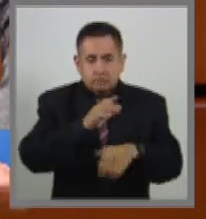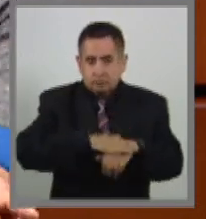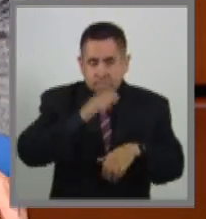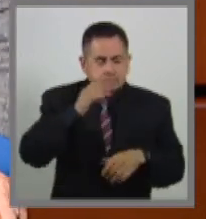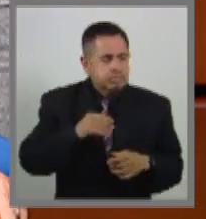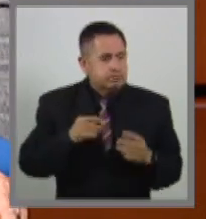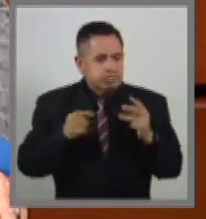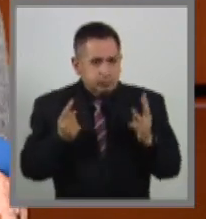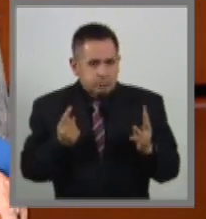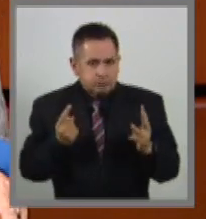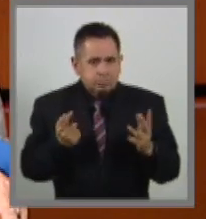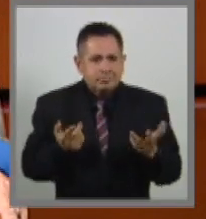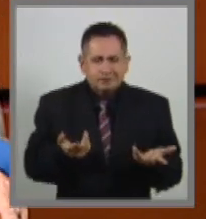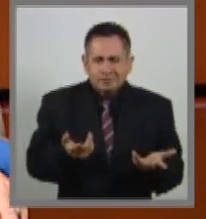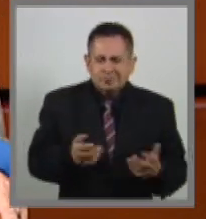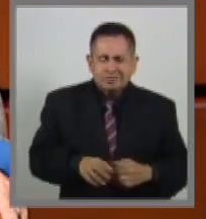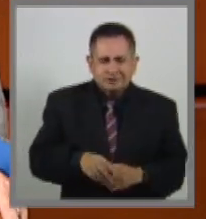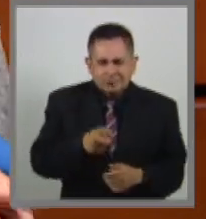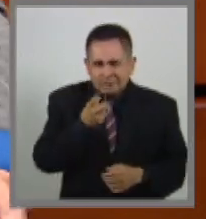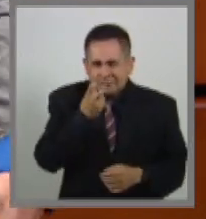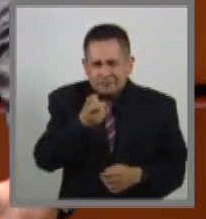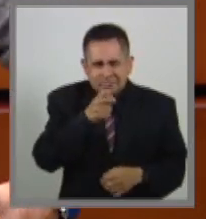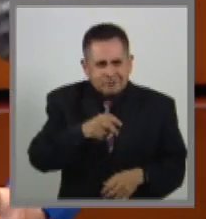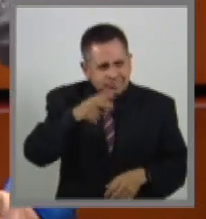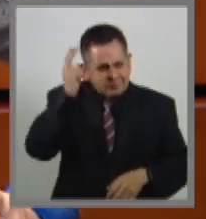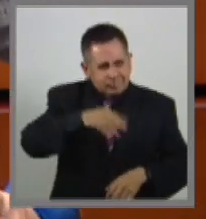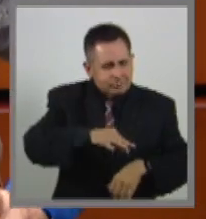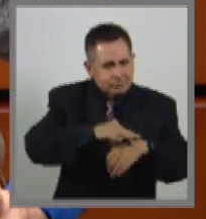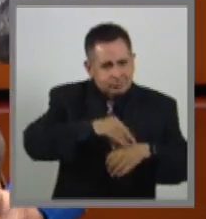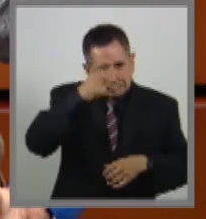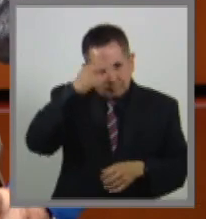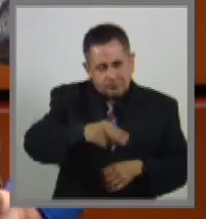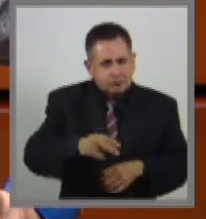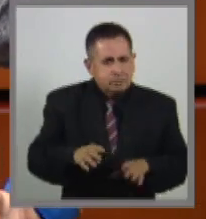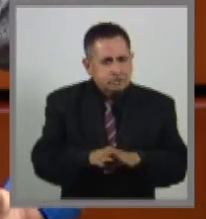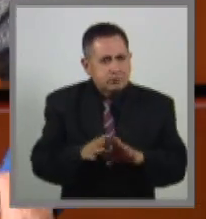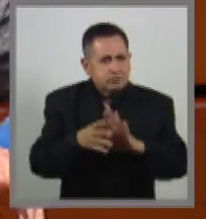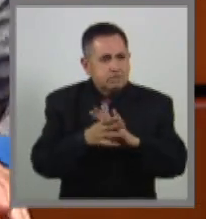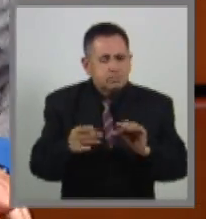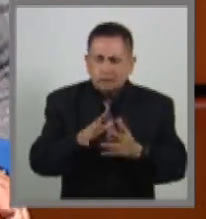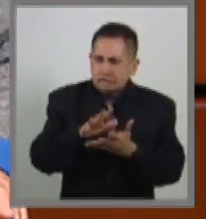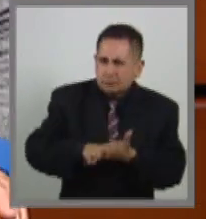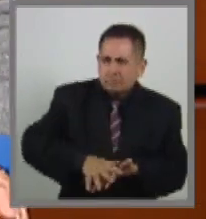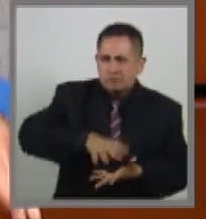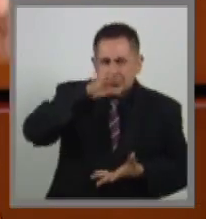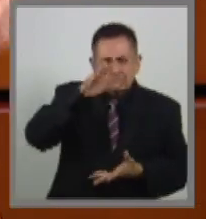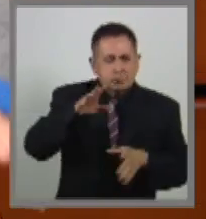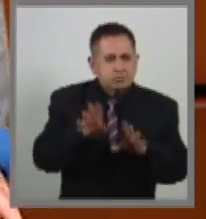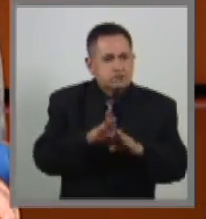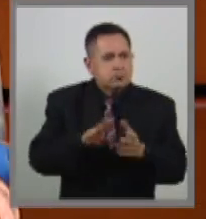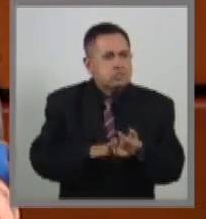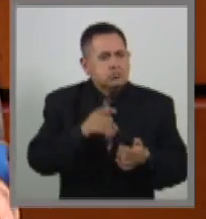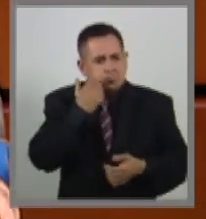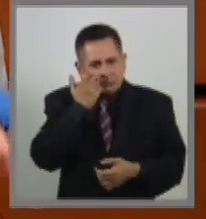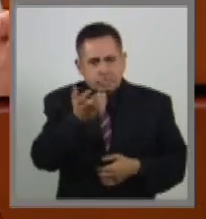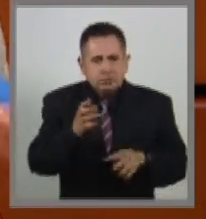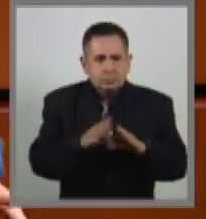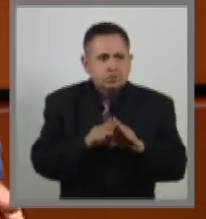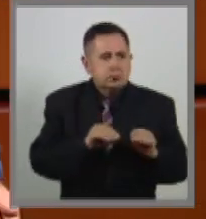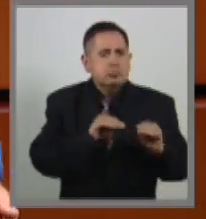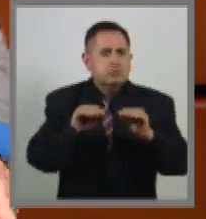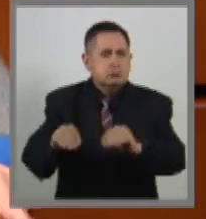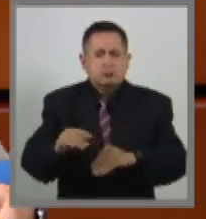Esa es la realidad de México. Los médicos, la mayoría quieren estar en nutrición,